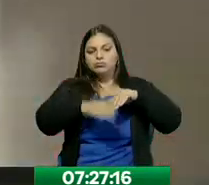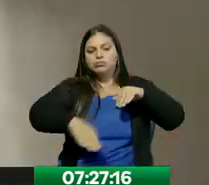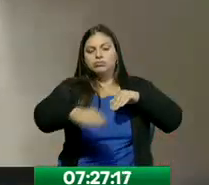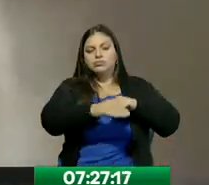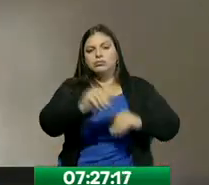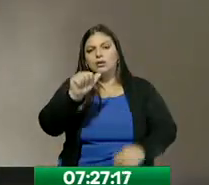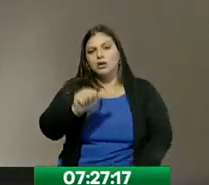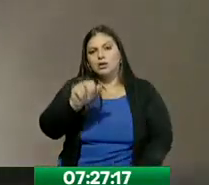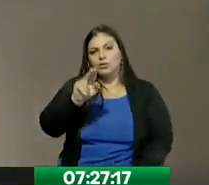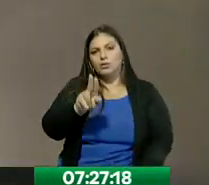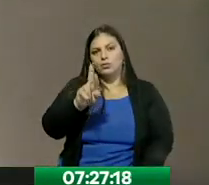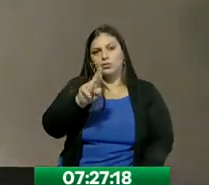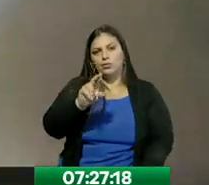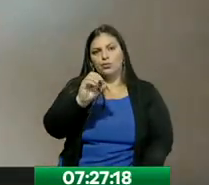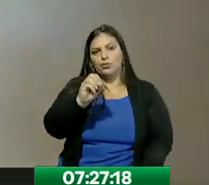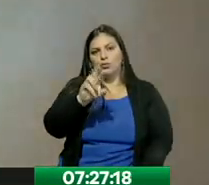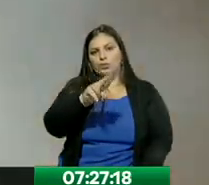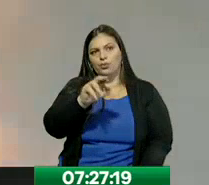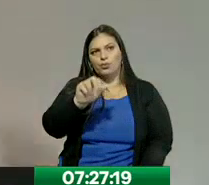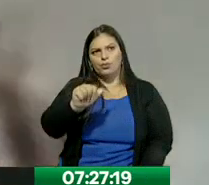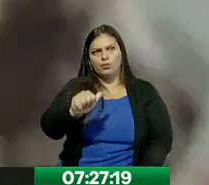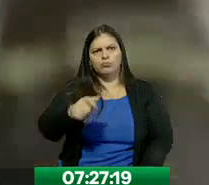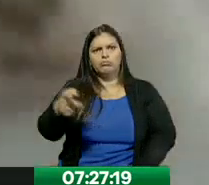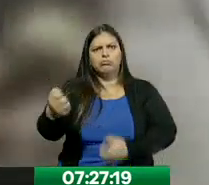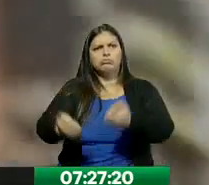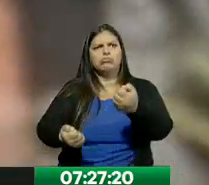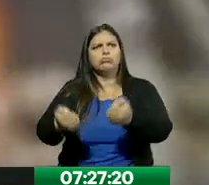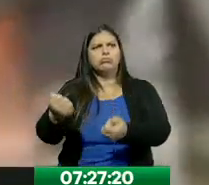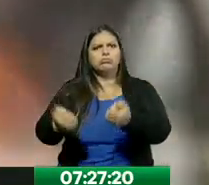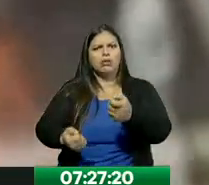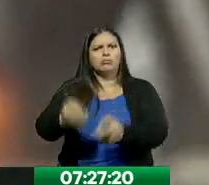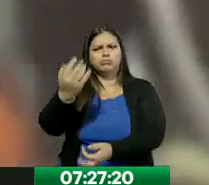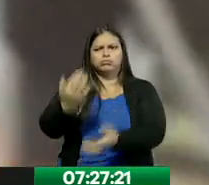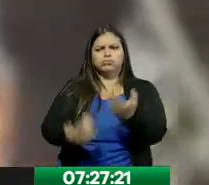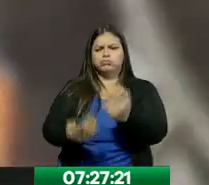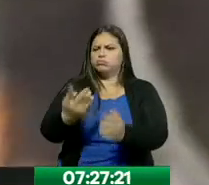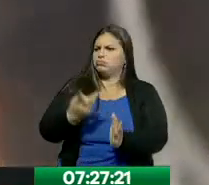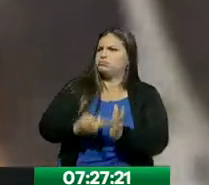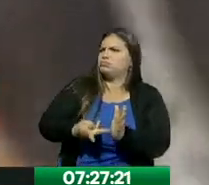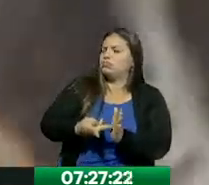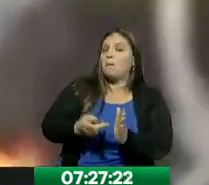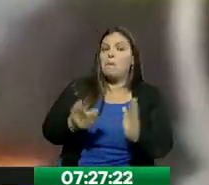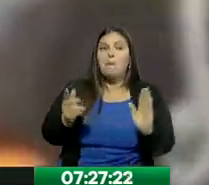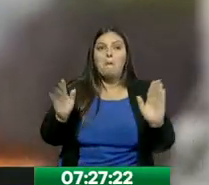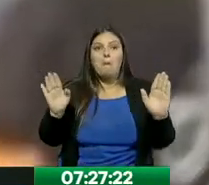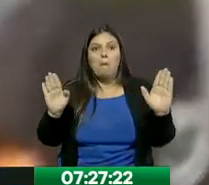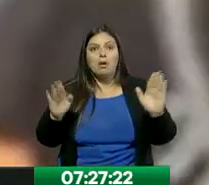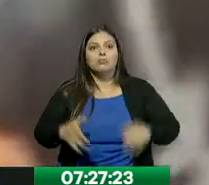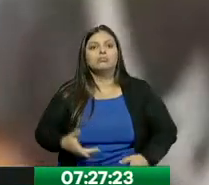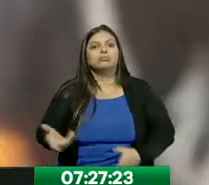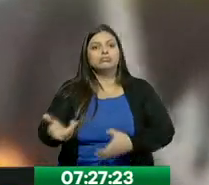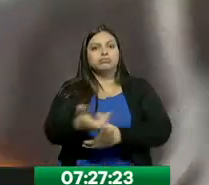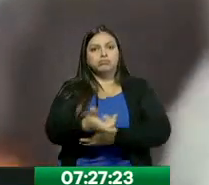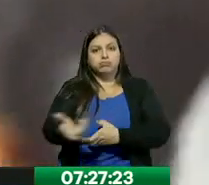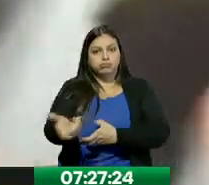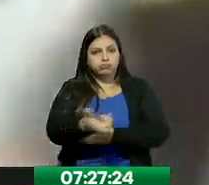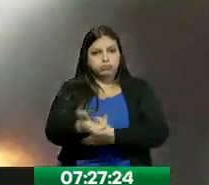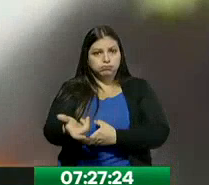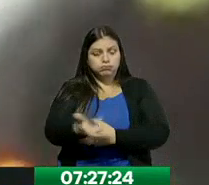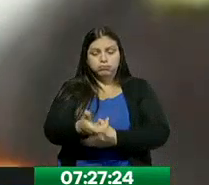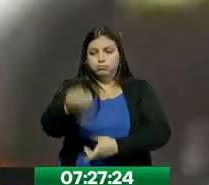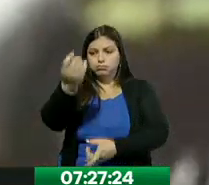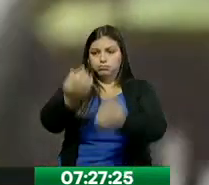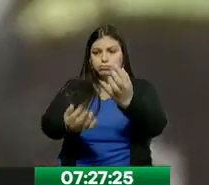sitio acudió personal del cuerpo de bomberos, que en pocos minutos logró apagar las llamas. El hecho fue captado